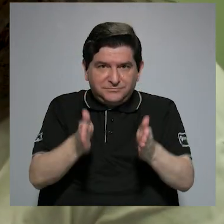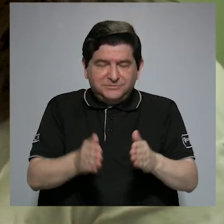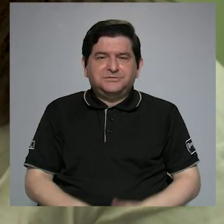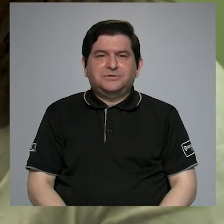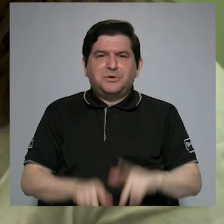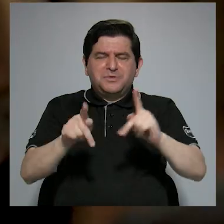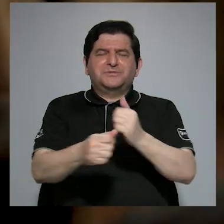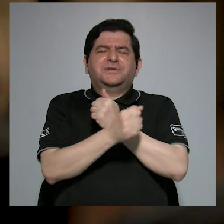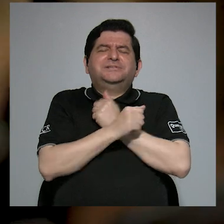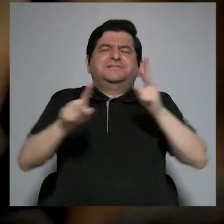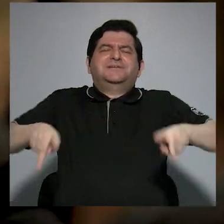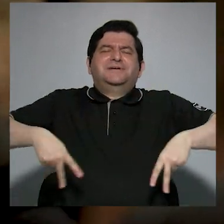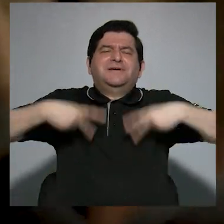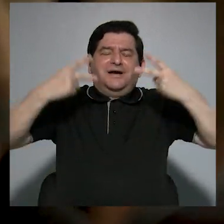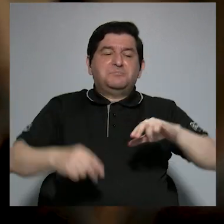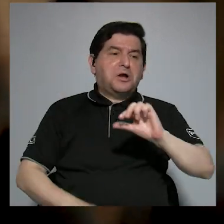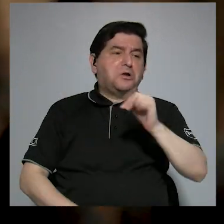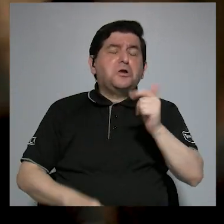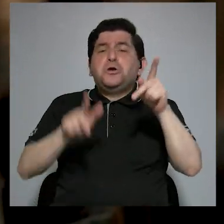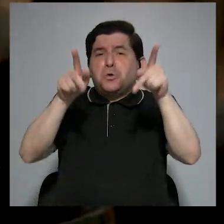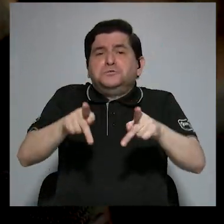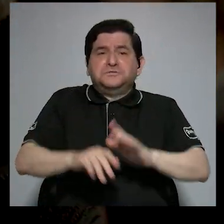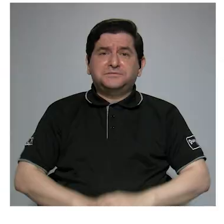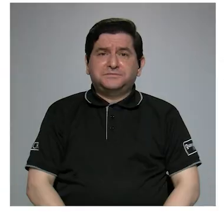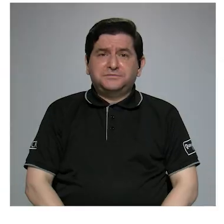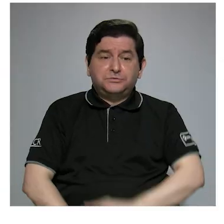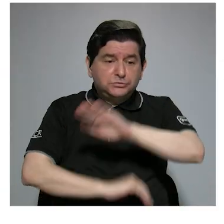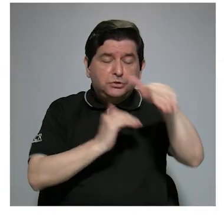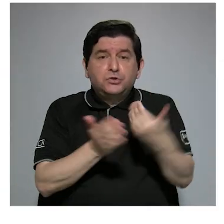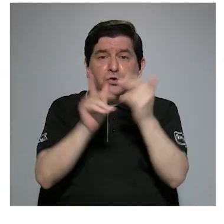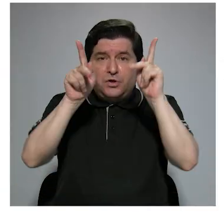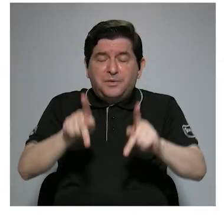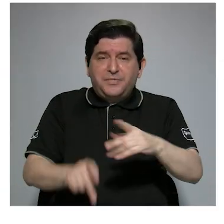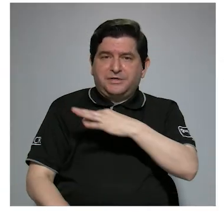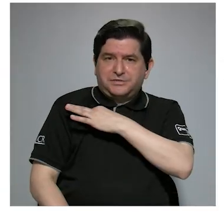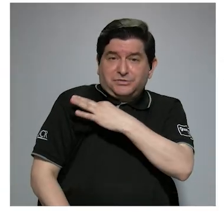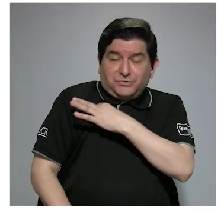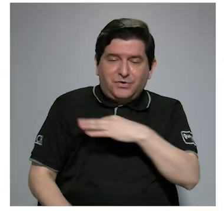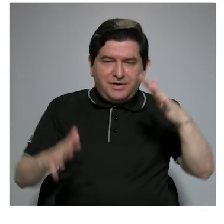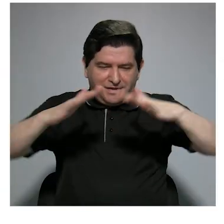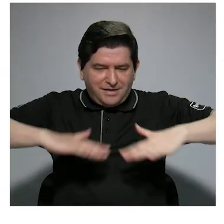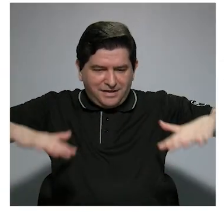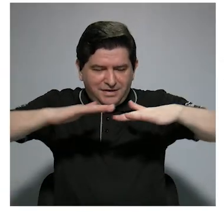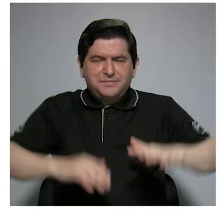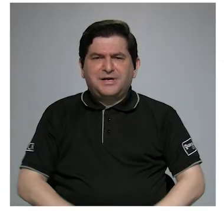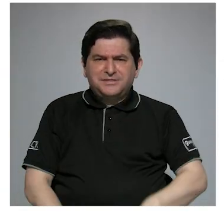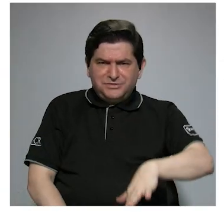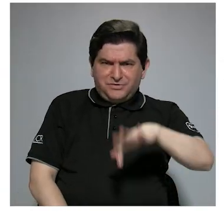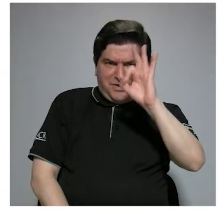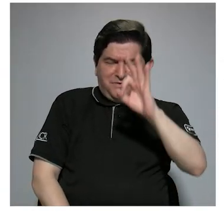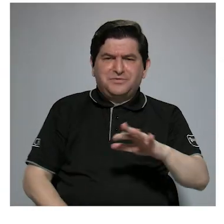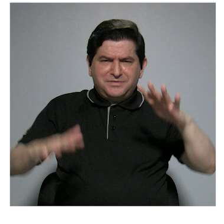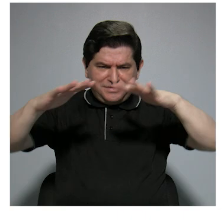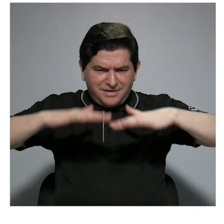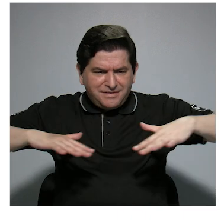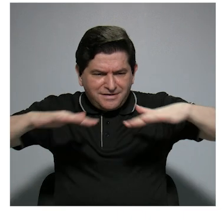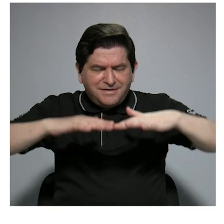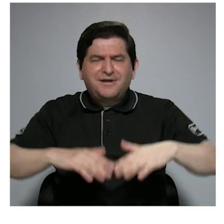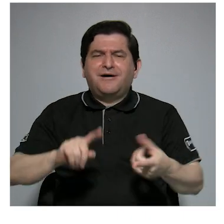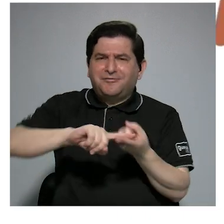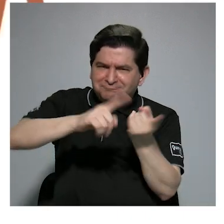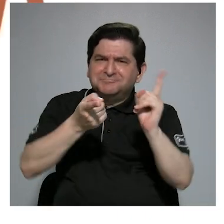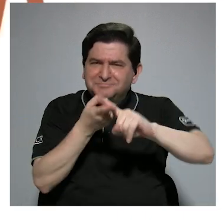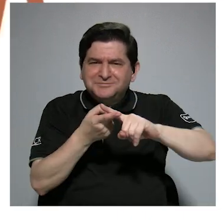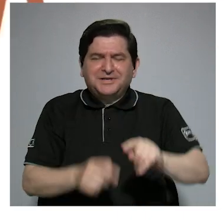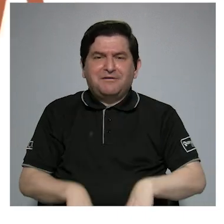profesores, amantes de la vida y demás. Cualquier persona que sea invitada a este espacio se va a encontrar con un ambiente muy